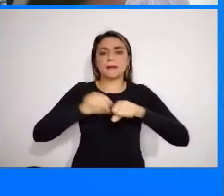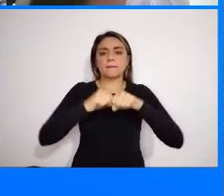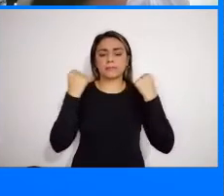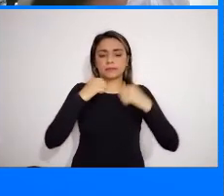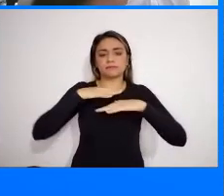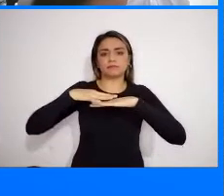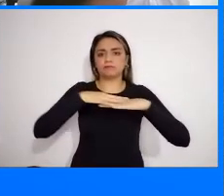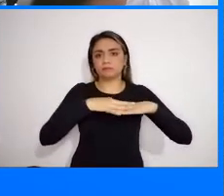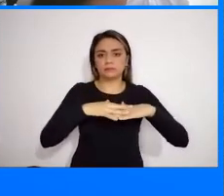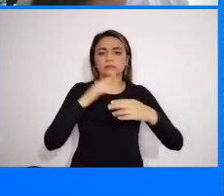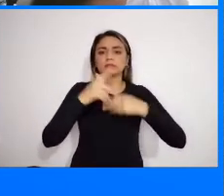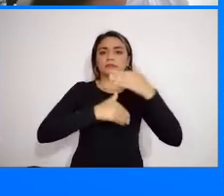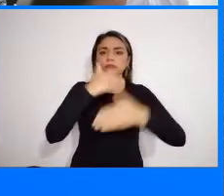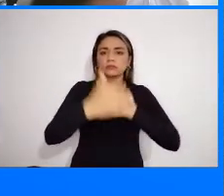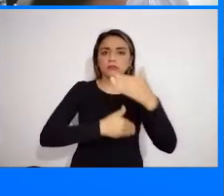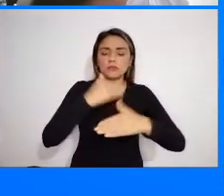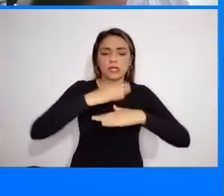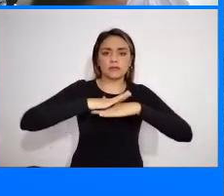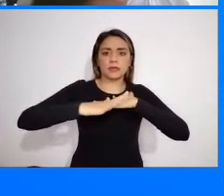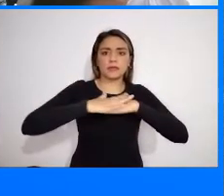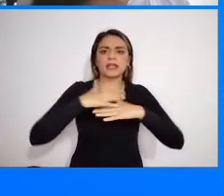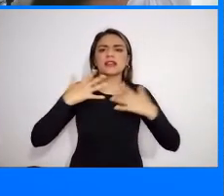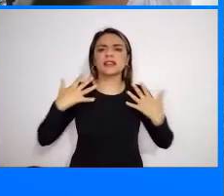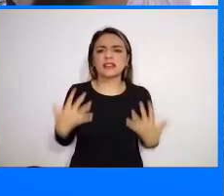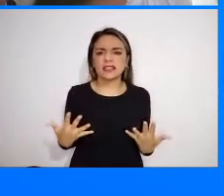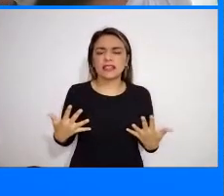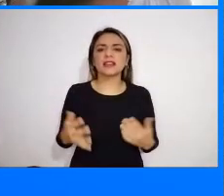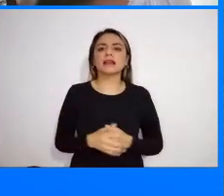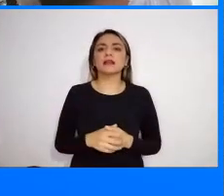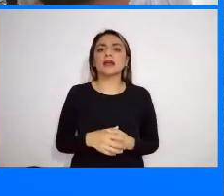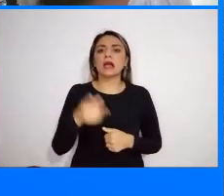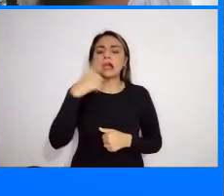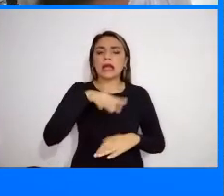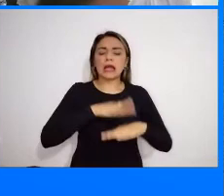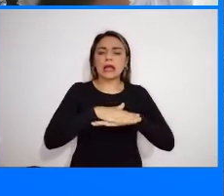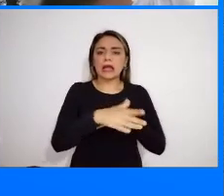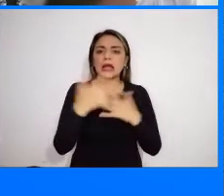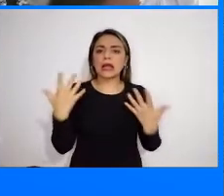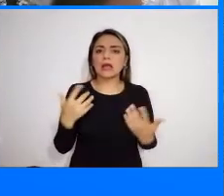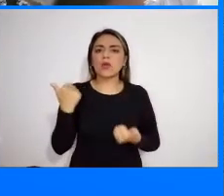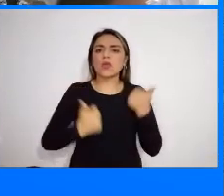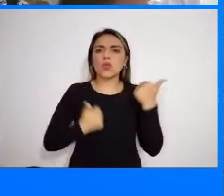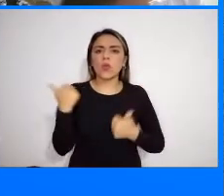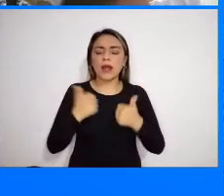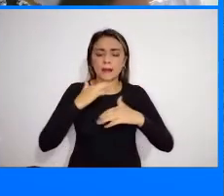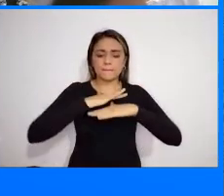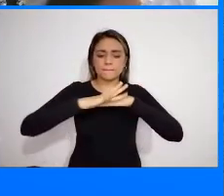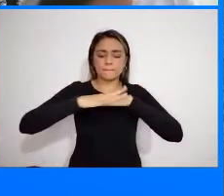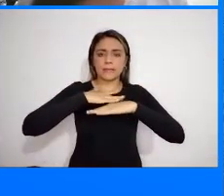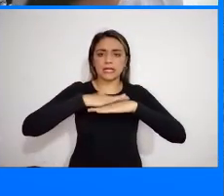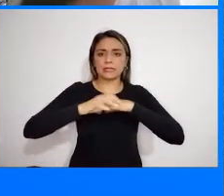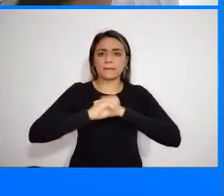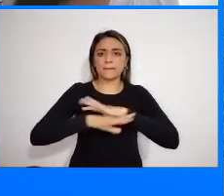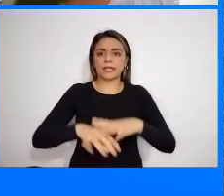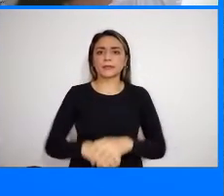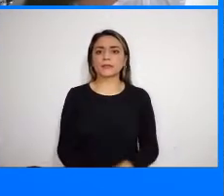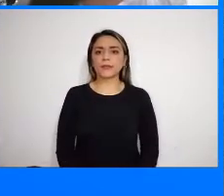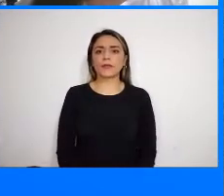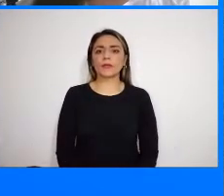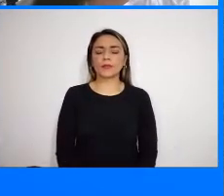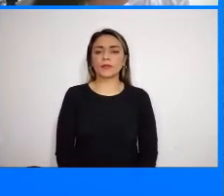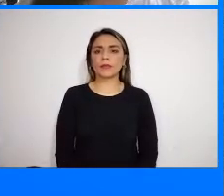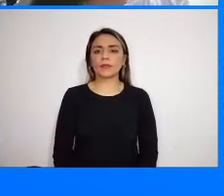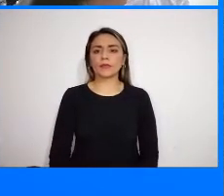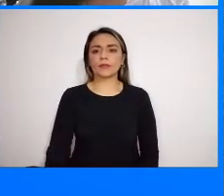pues procesos erosivos que conllevan a que la playa se vaya perdiendo.